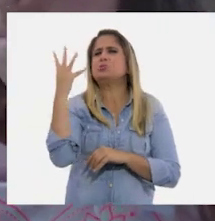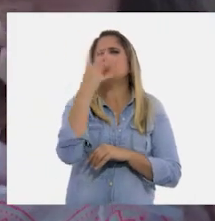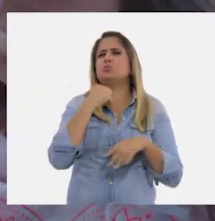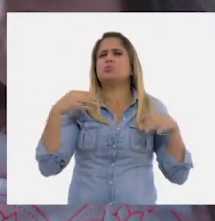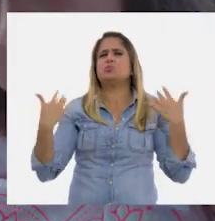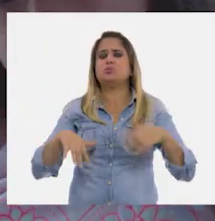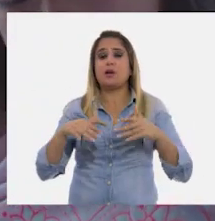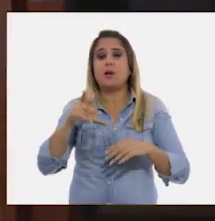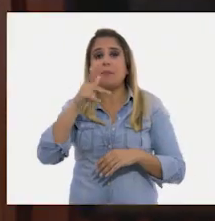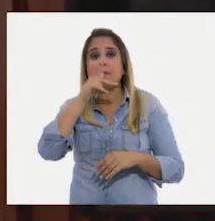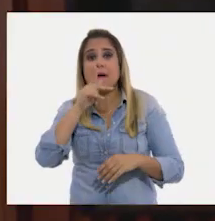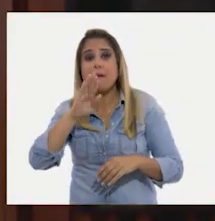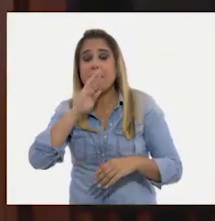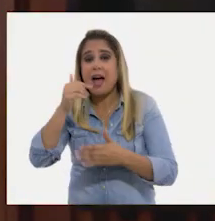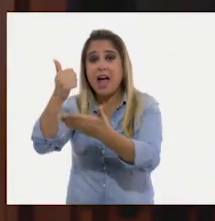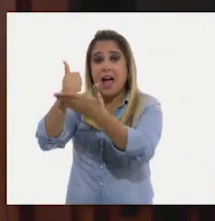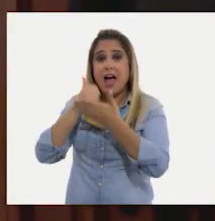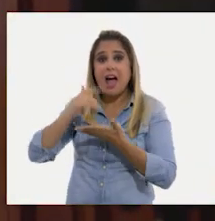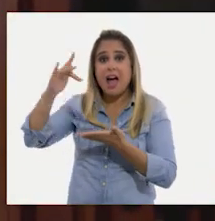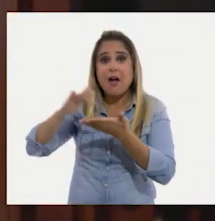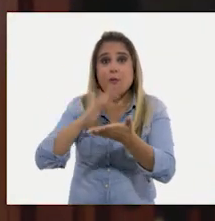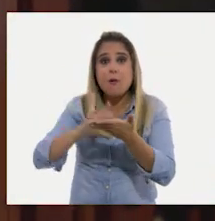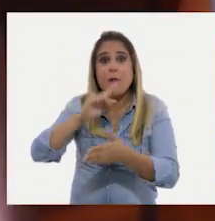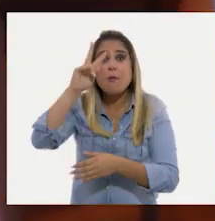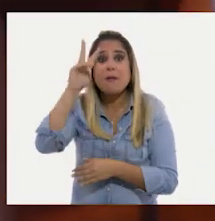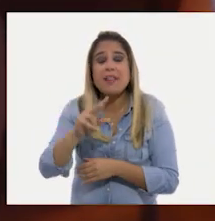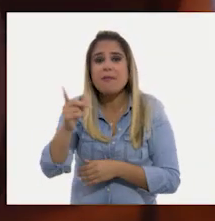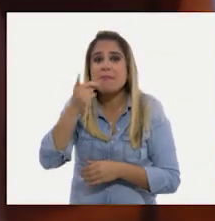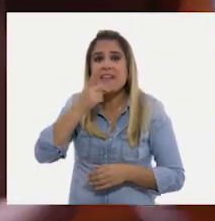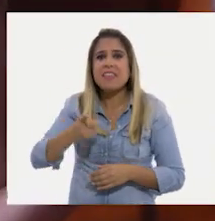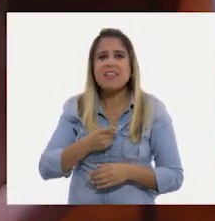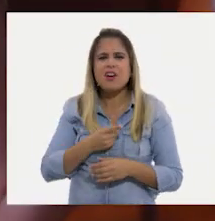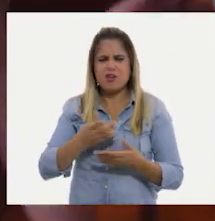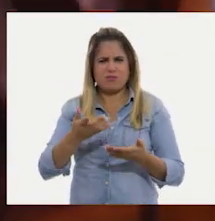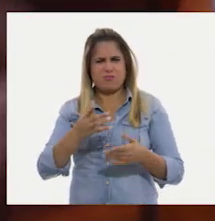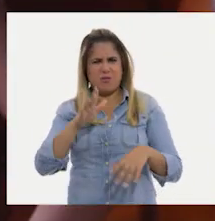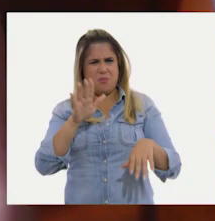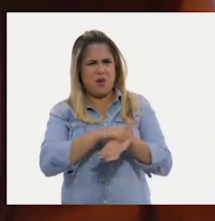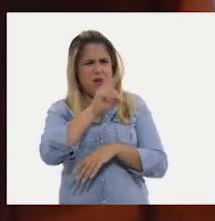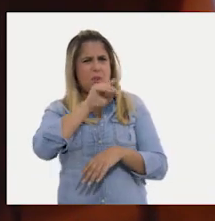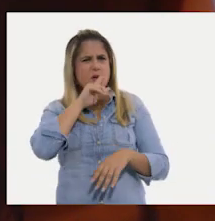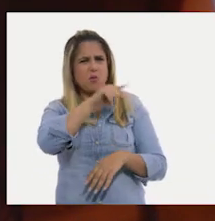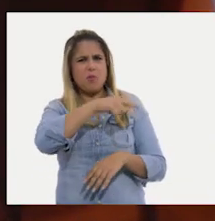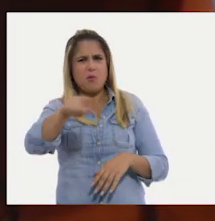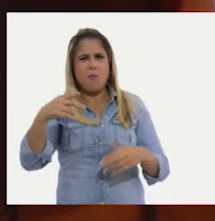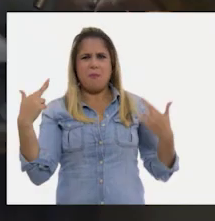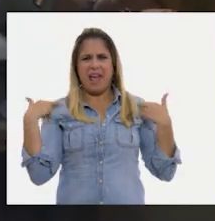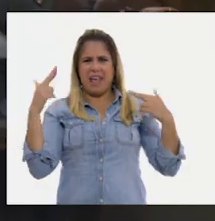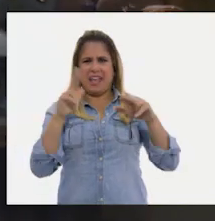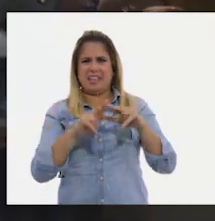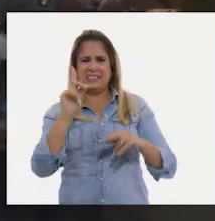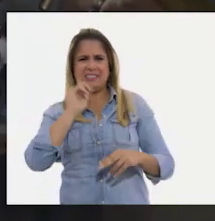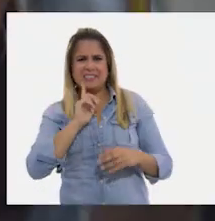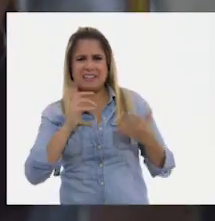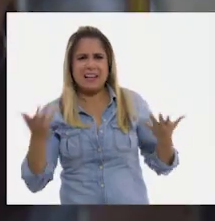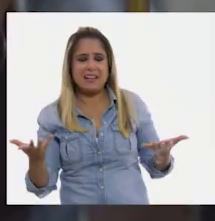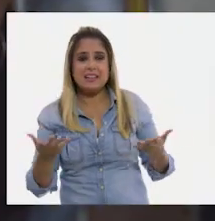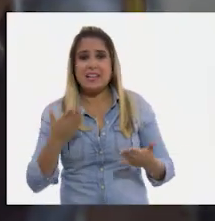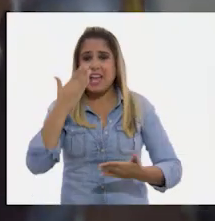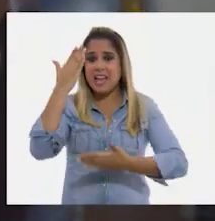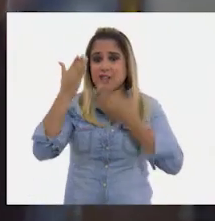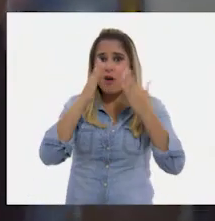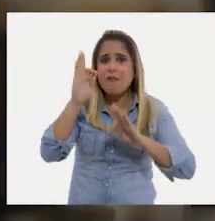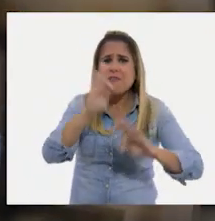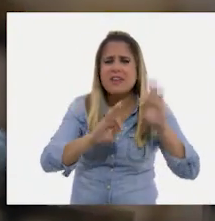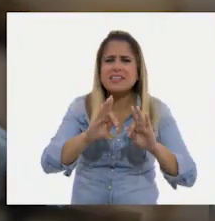mis papás siempre me apoyaban, nunca faltó quien me dijera: ¿por qué mejor no te conviertes en maestra? Estudiar